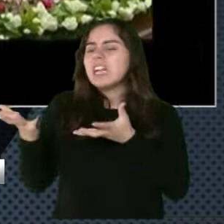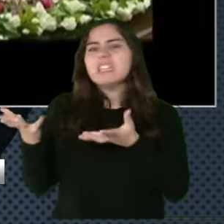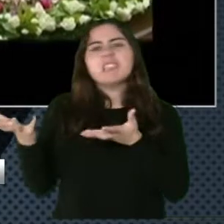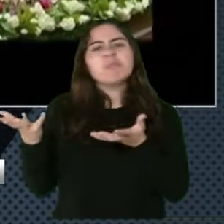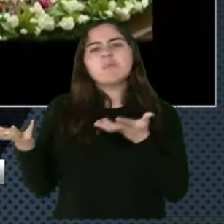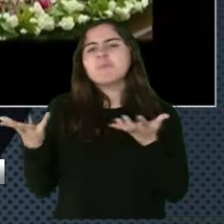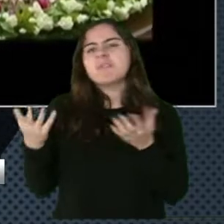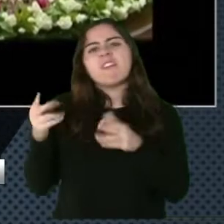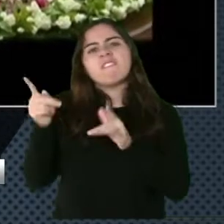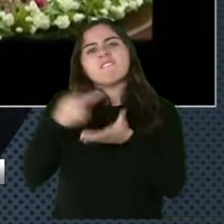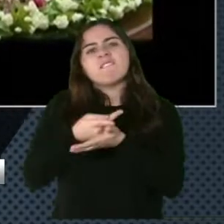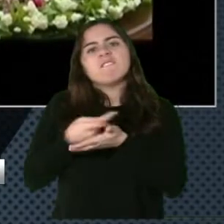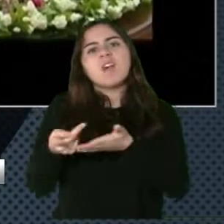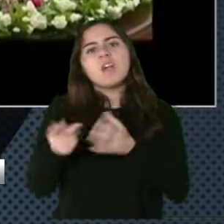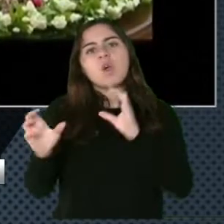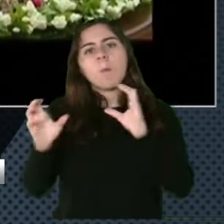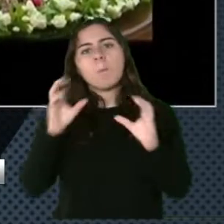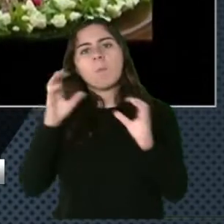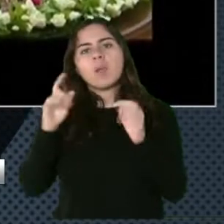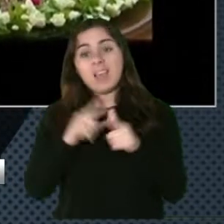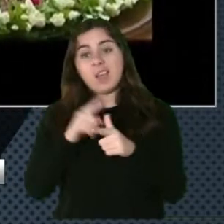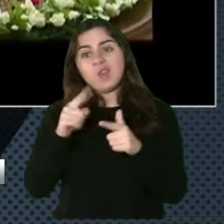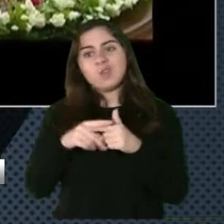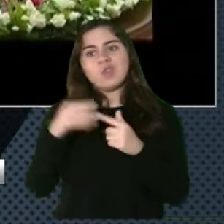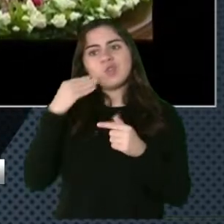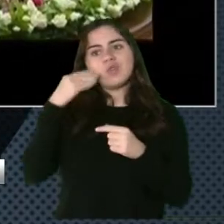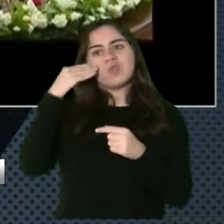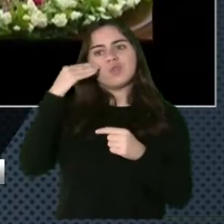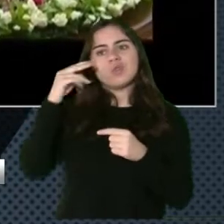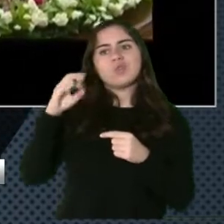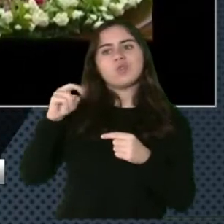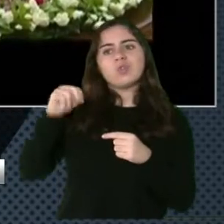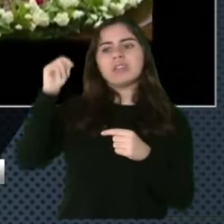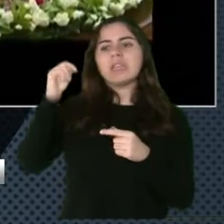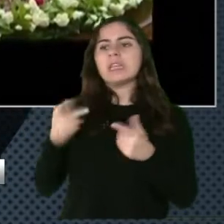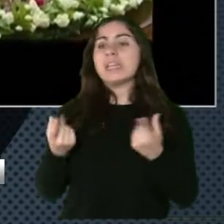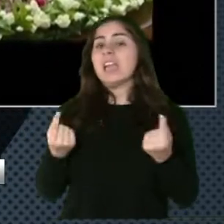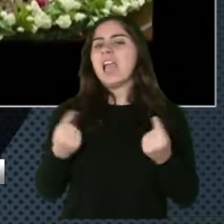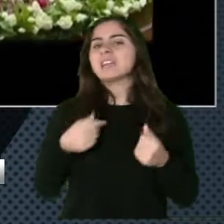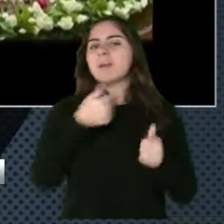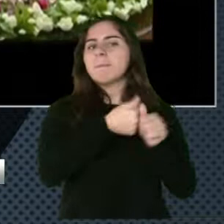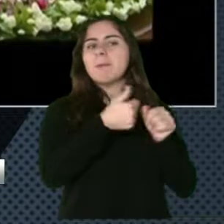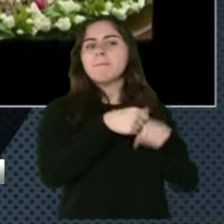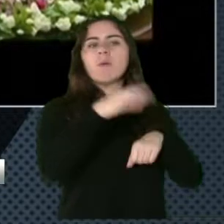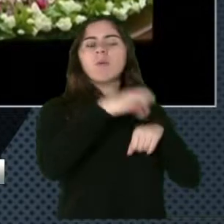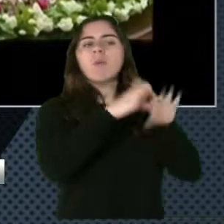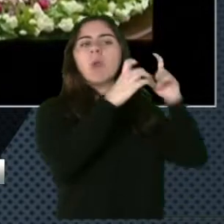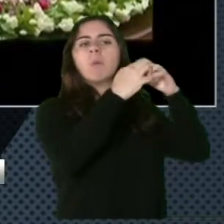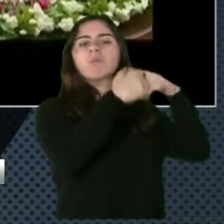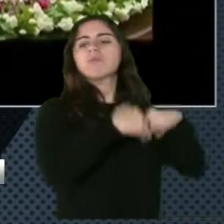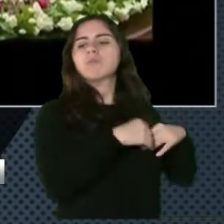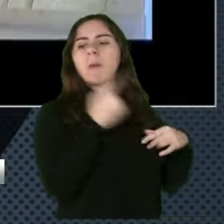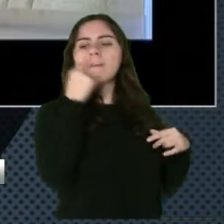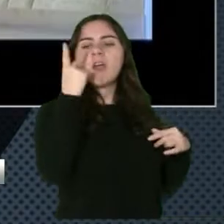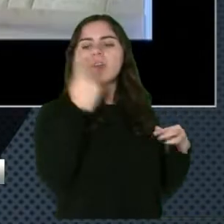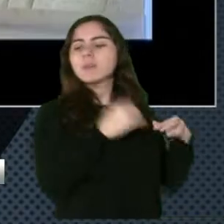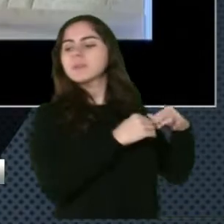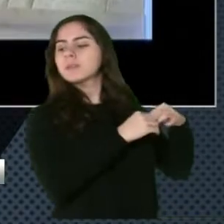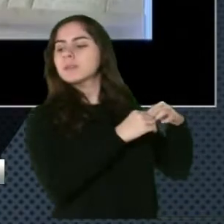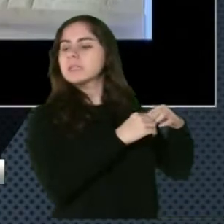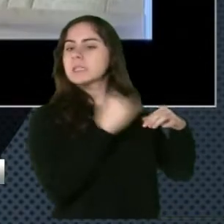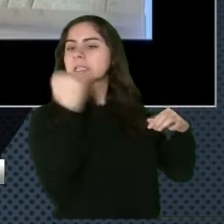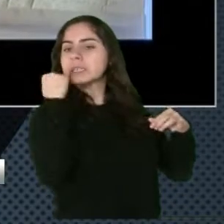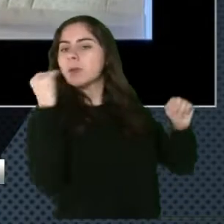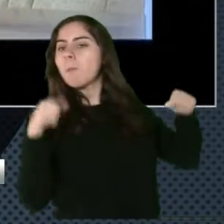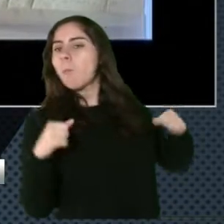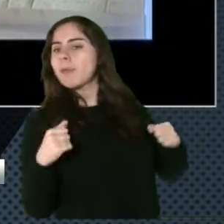Pyongyang es mandar un gesto, hacer un gesto contundente para tratar de impulsar algo con lo que sabemos que no tiene ningún tipo